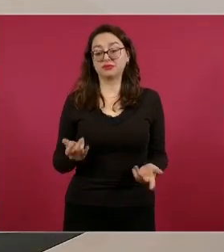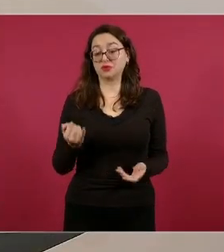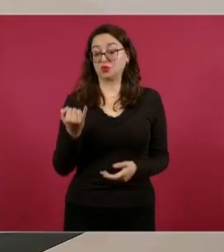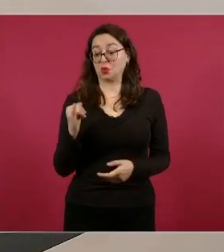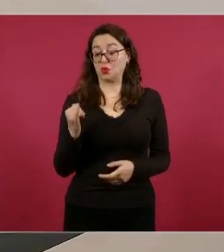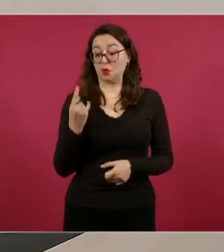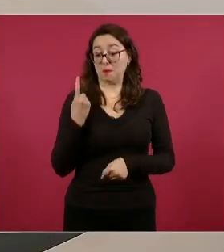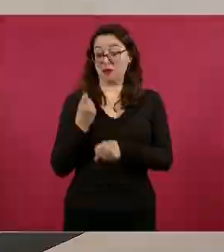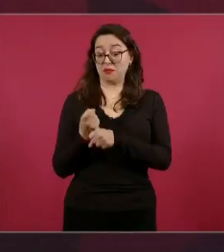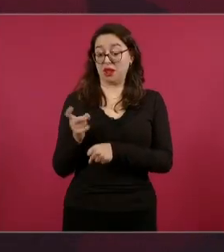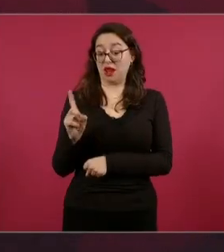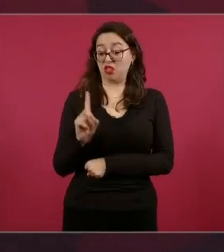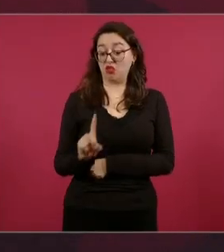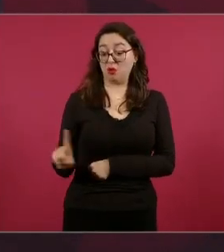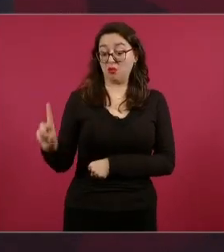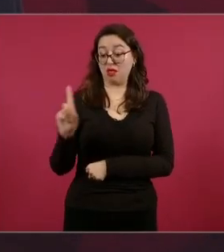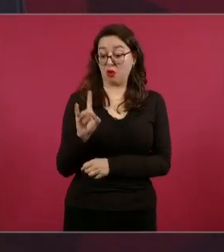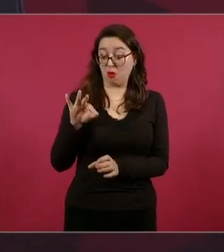y ya